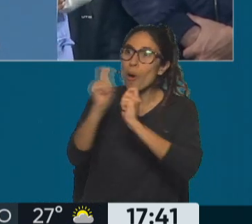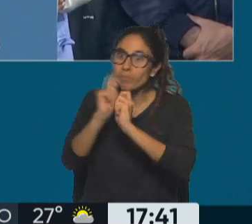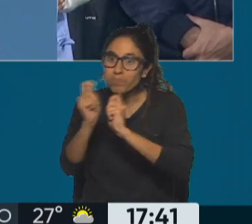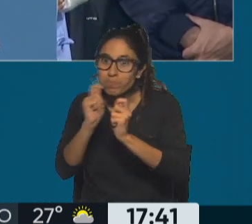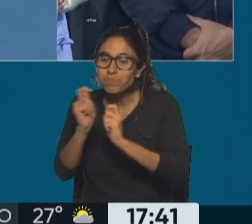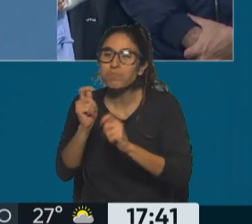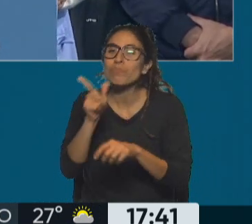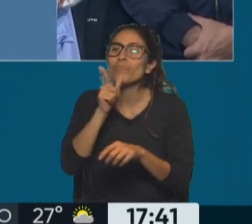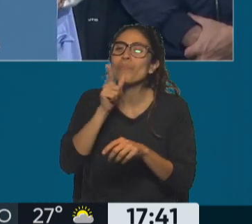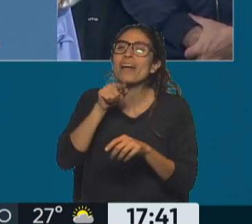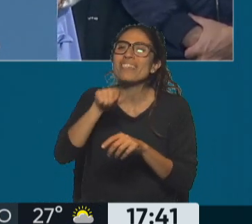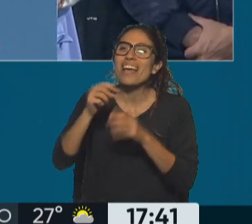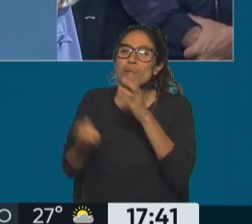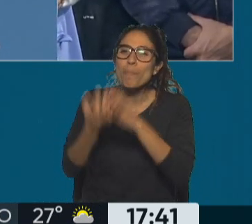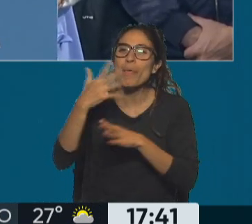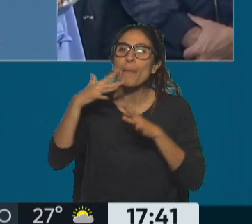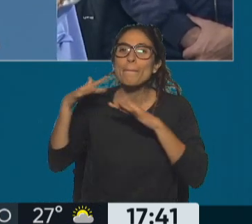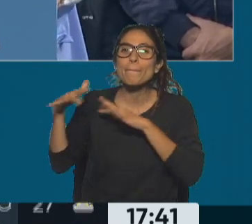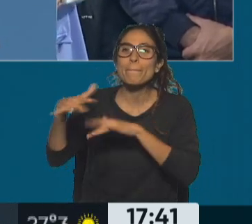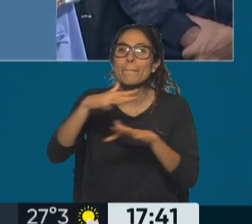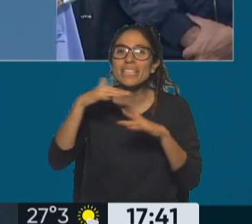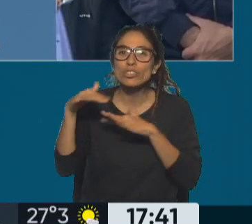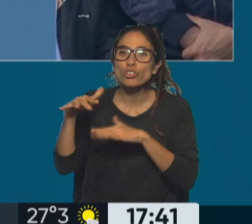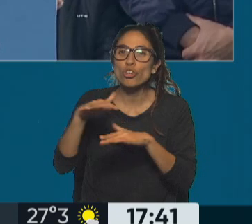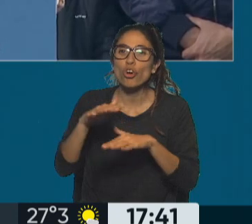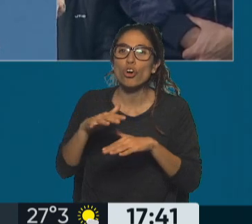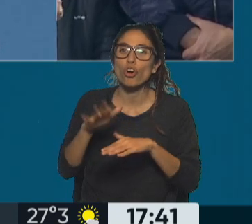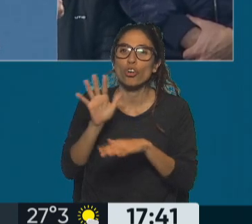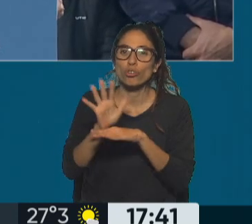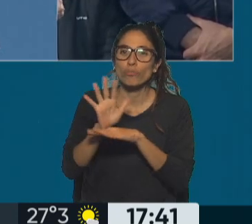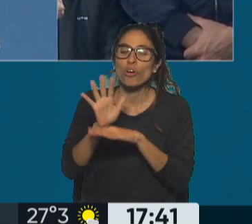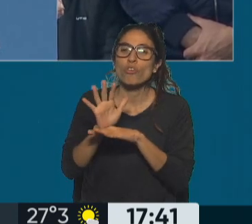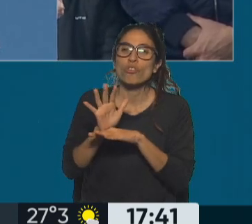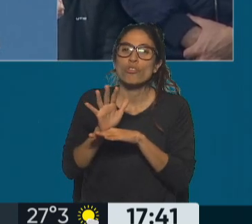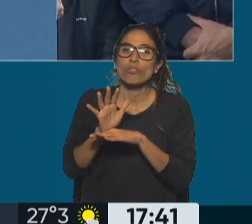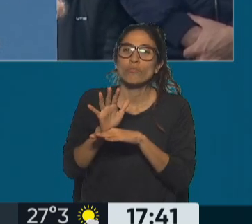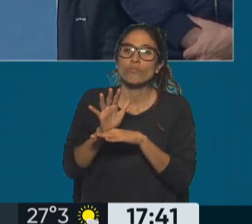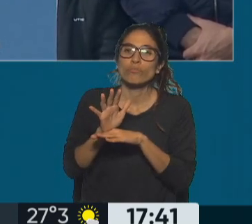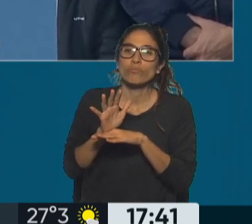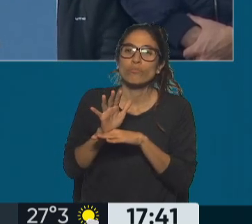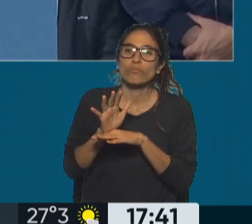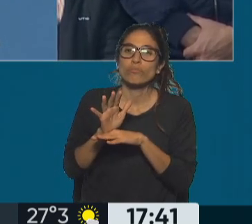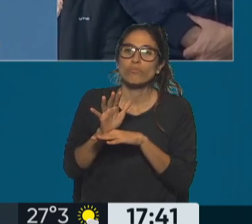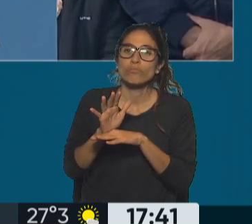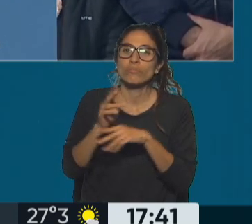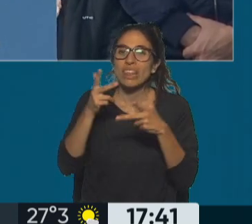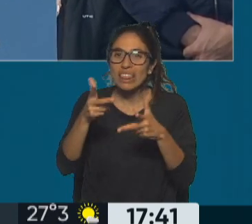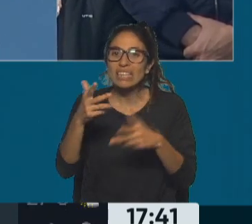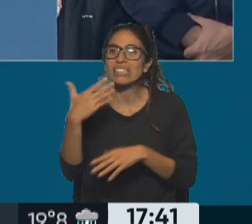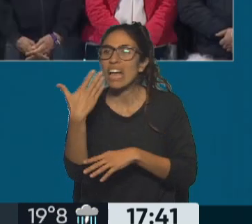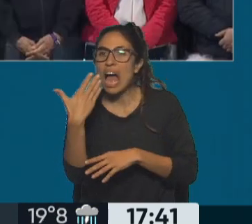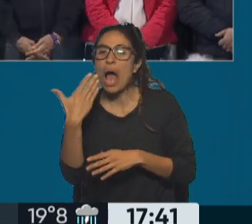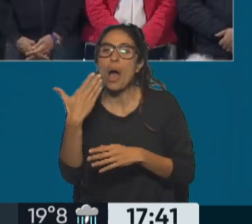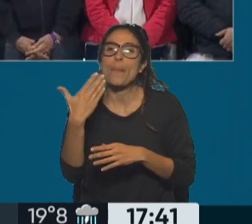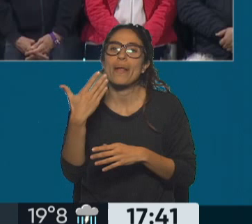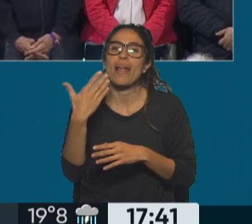me parece, y como mucha predisposición a hablar de que y a decir que la vicepresidenta hoy estaba en contra del sector privado. Y